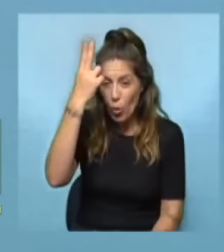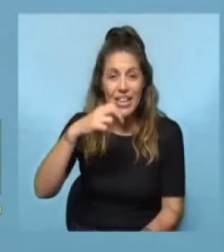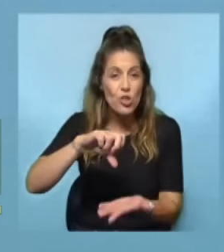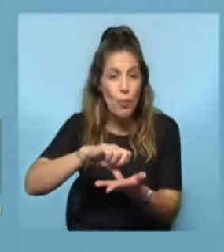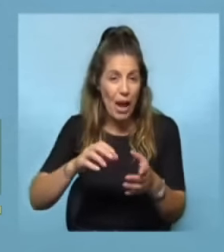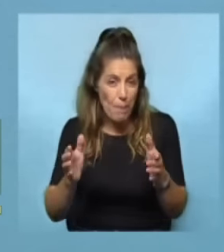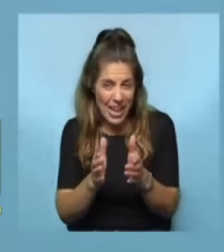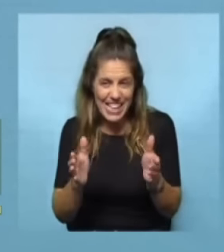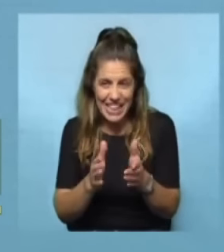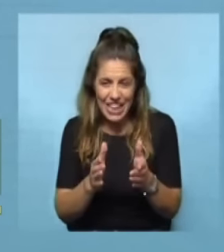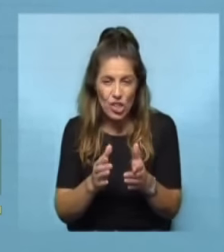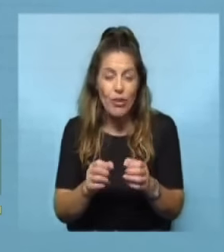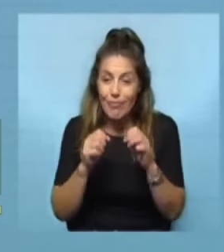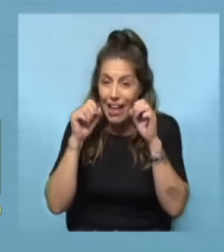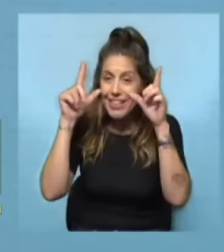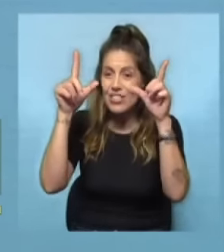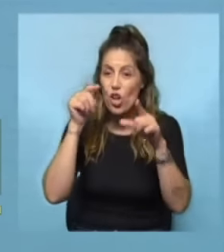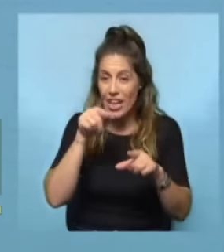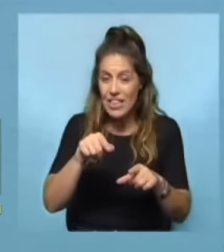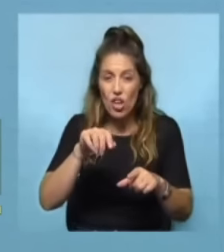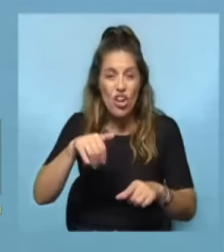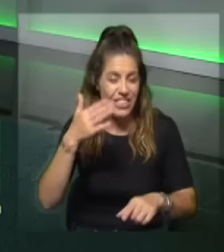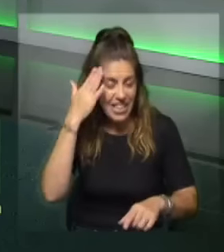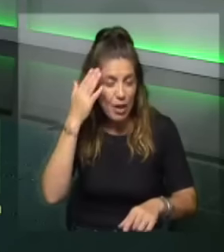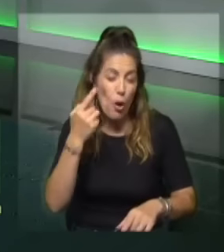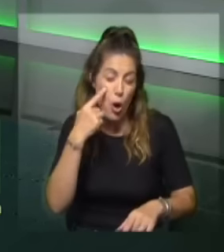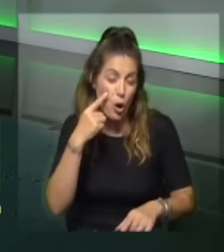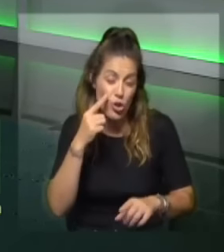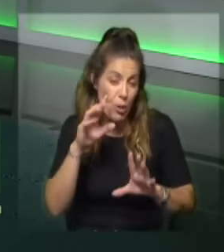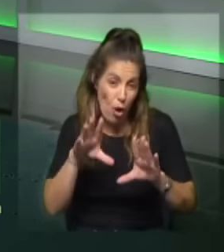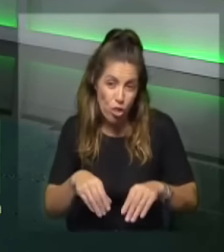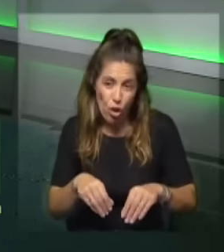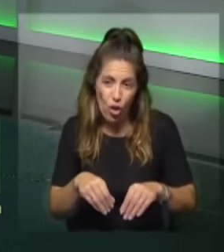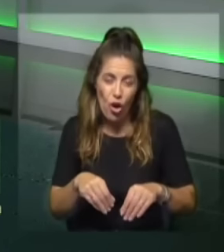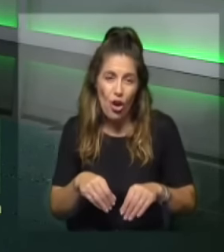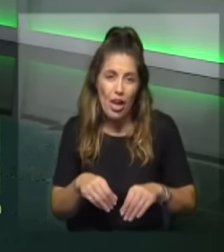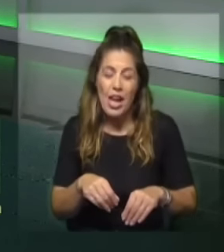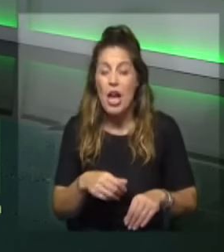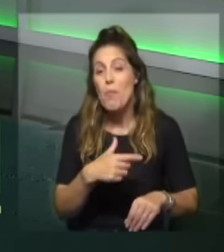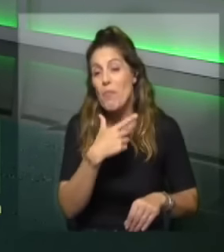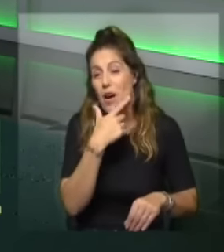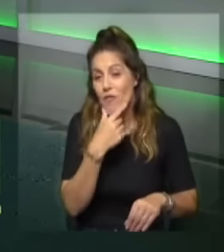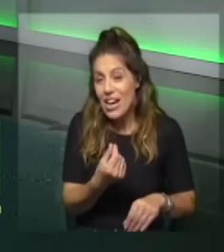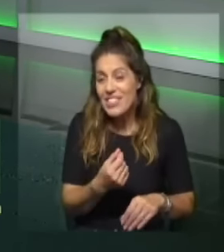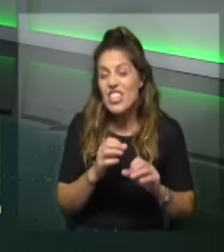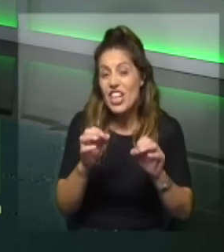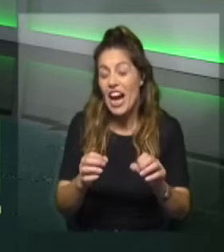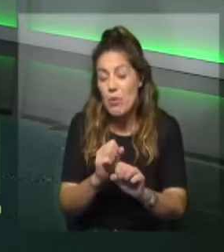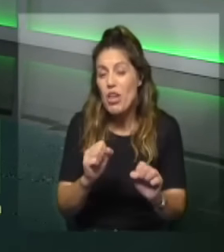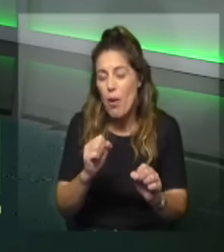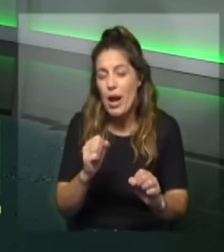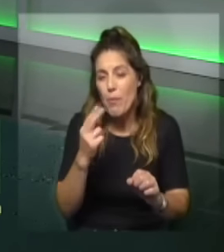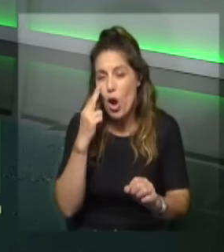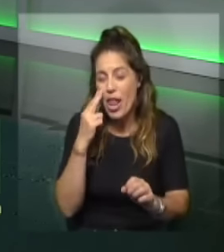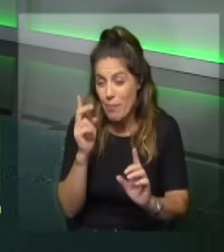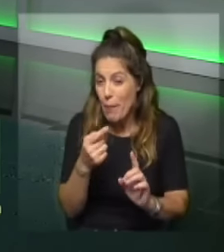pequeño y que hay que tener atención en eso porque ya sabemos que acá nos conocemos todos entonces Muchas veces puede haber conflictos los intereses bien y cuáles son las